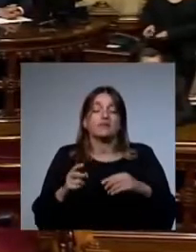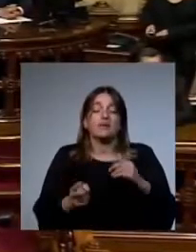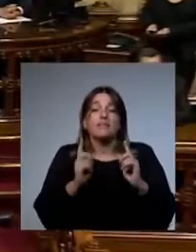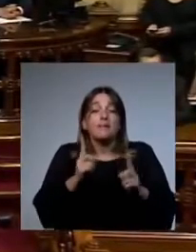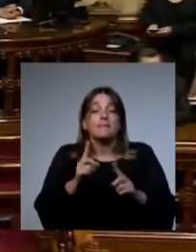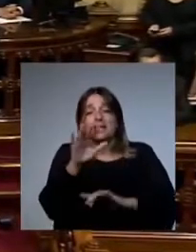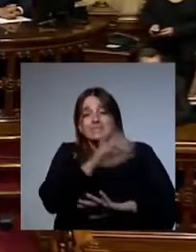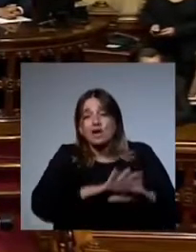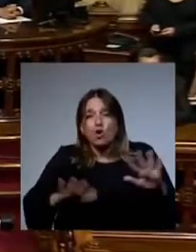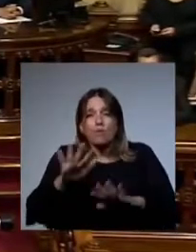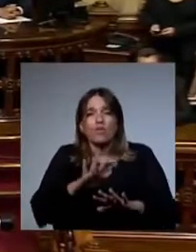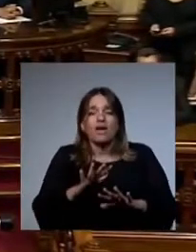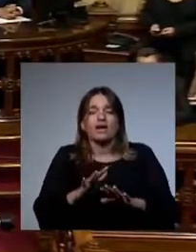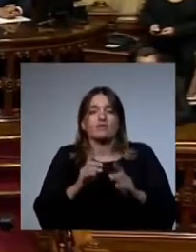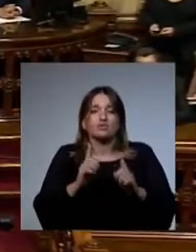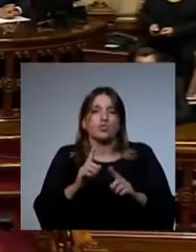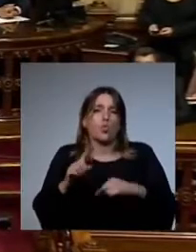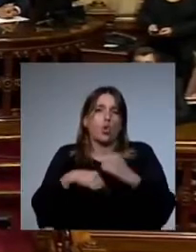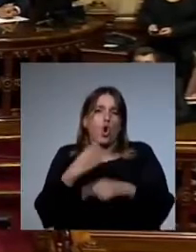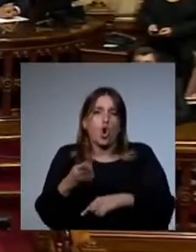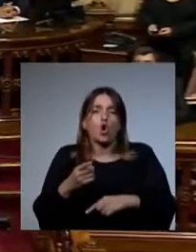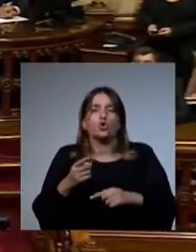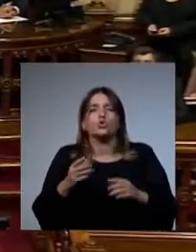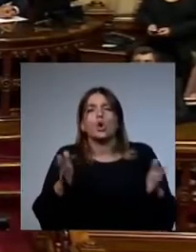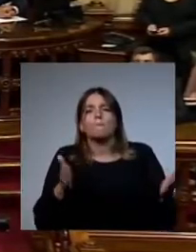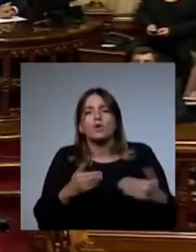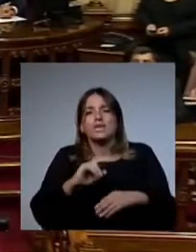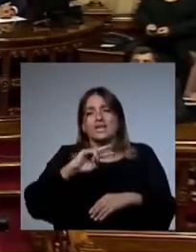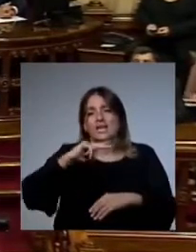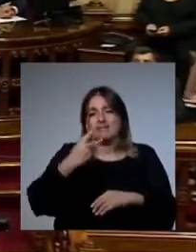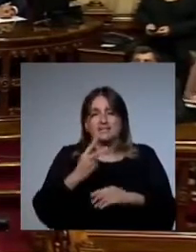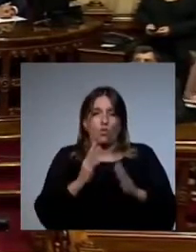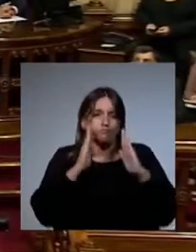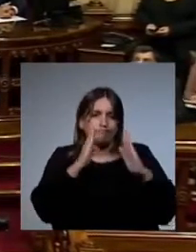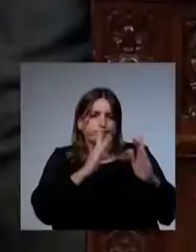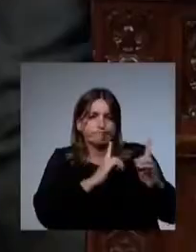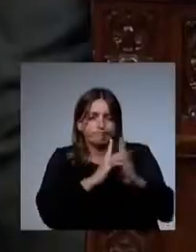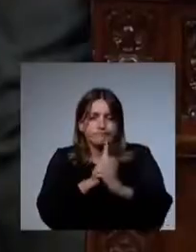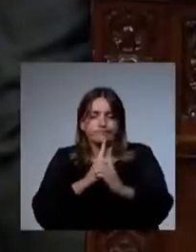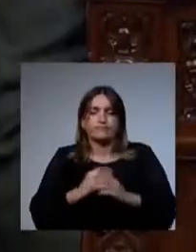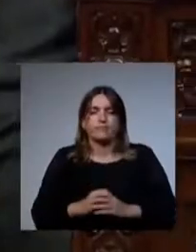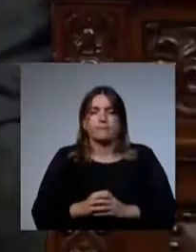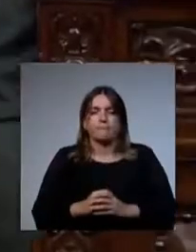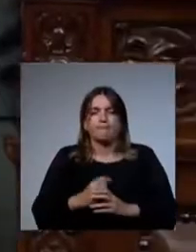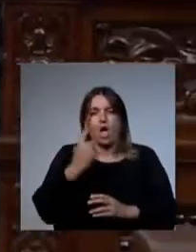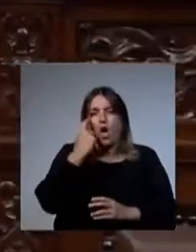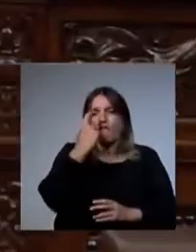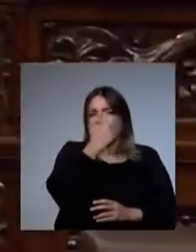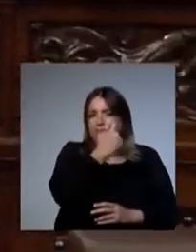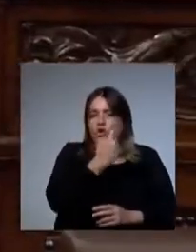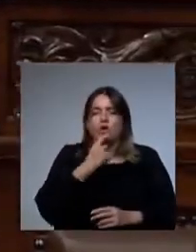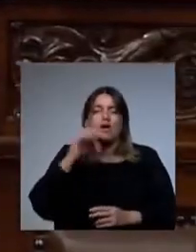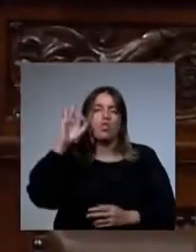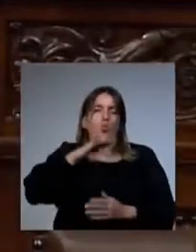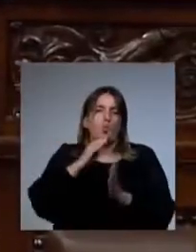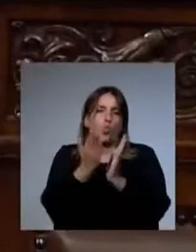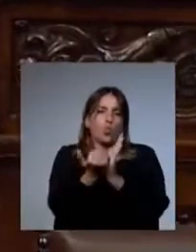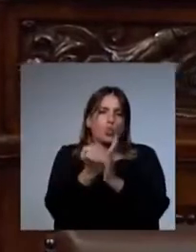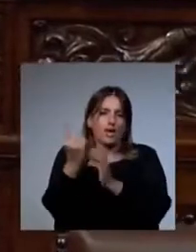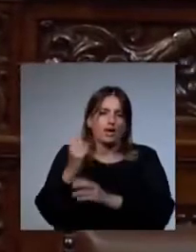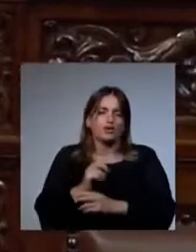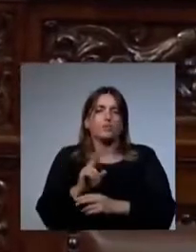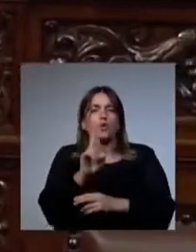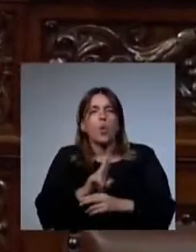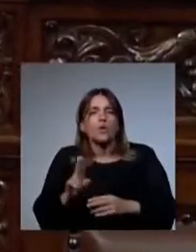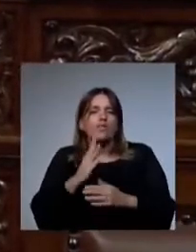Se reacondicionaron las siguientes policlínicas de segundo nivel de atención: la oftalmológica de Urano, la unidad